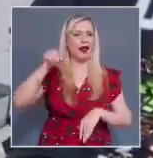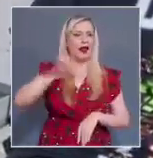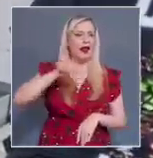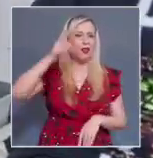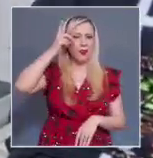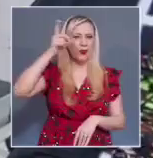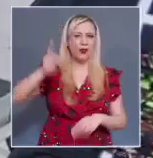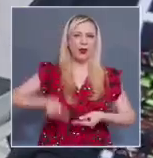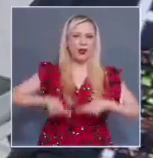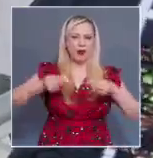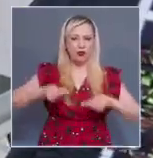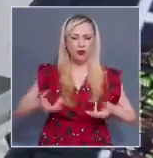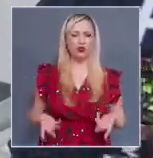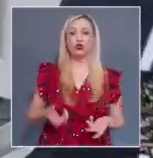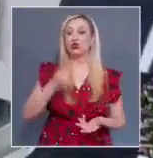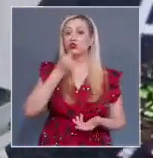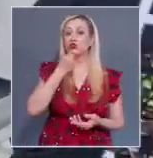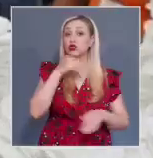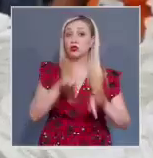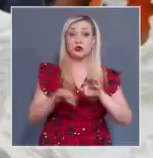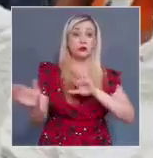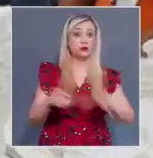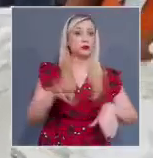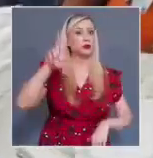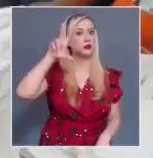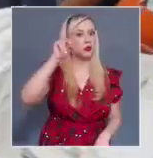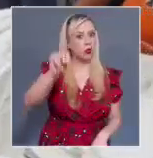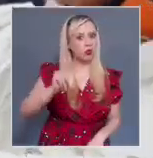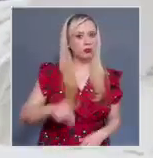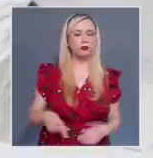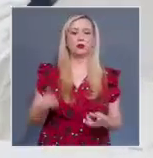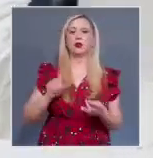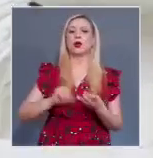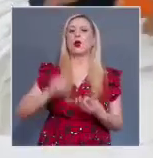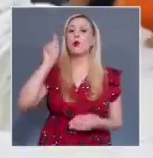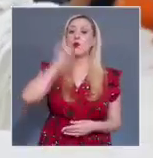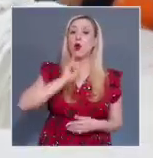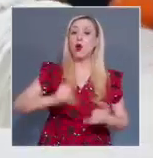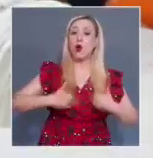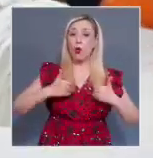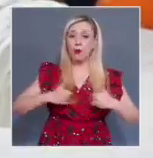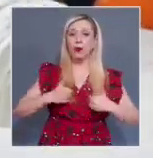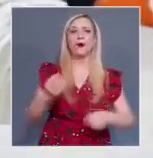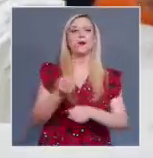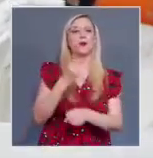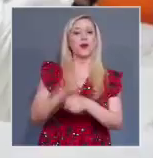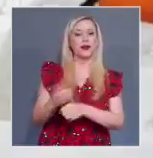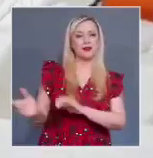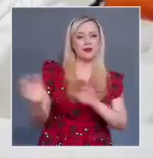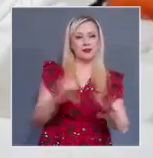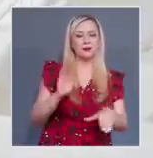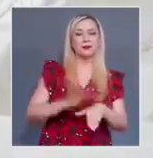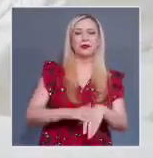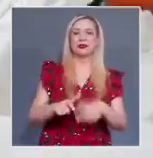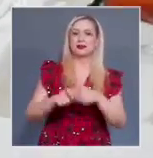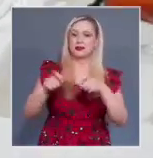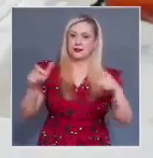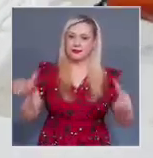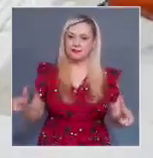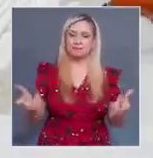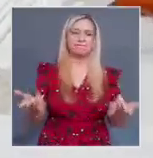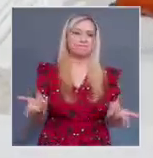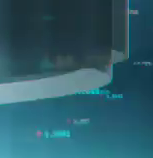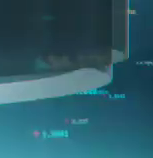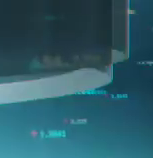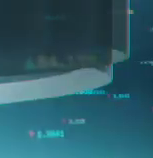inclusión para mujeres y jóvenes. Para el canal del Poder Judicial de la Federación, Óscar